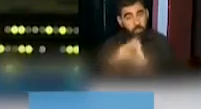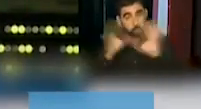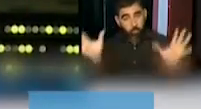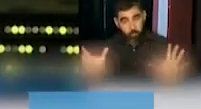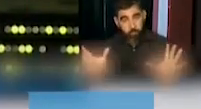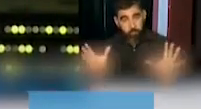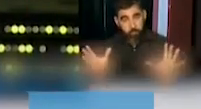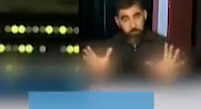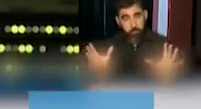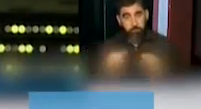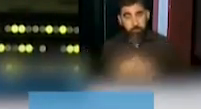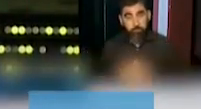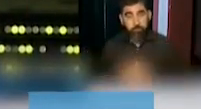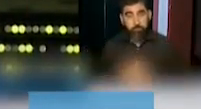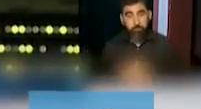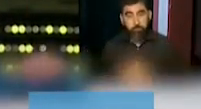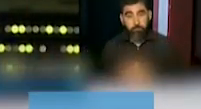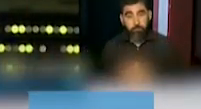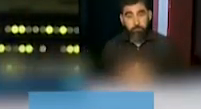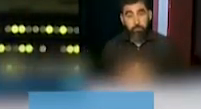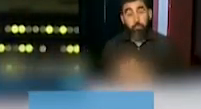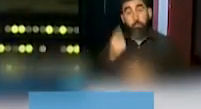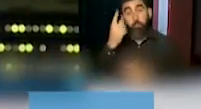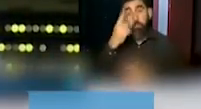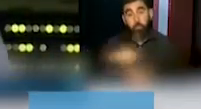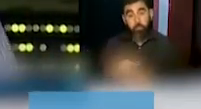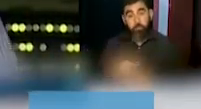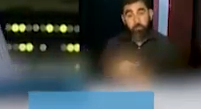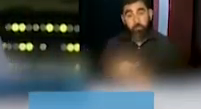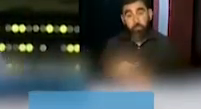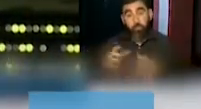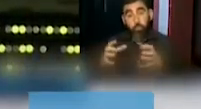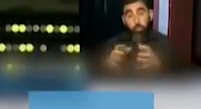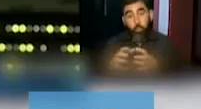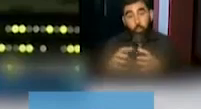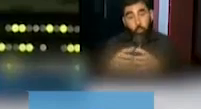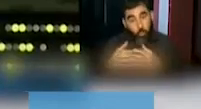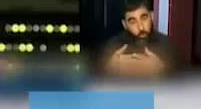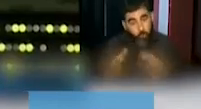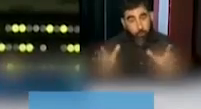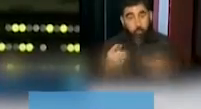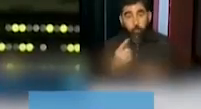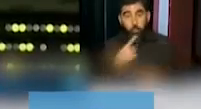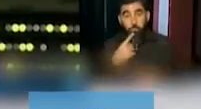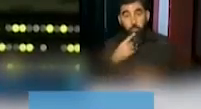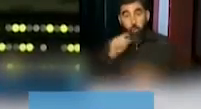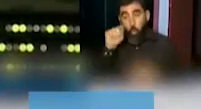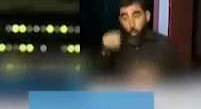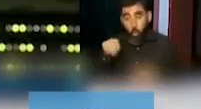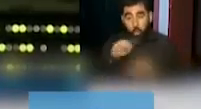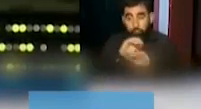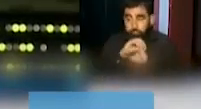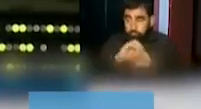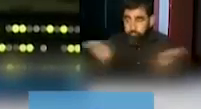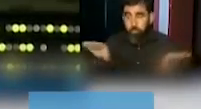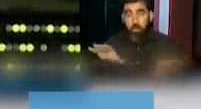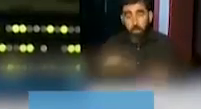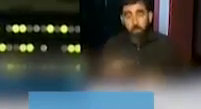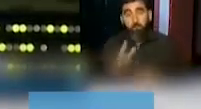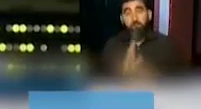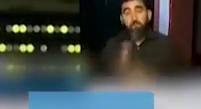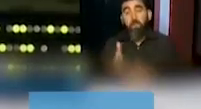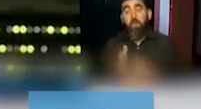vamos a ver un fragmento, obviamente, de Lacalle Pou, que cierra la noche de los, digamos, favoritos, los que aparecen en la tapa de los diarios,